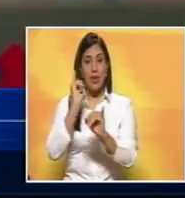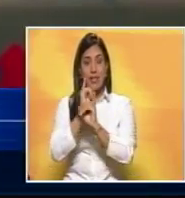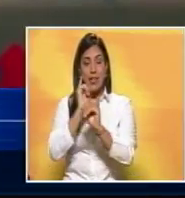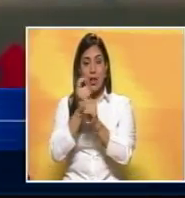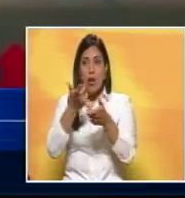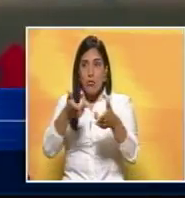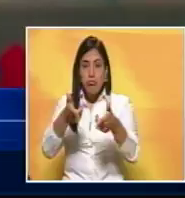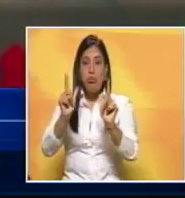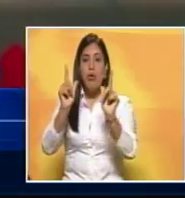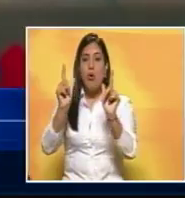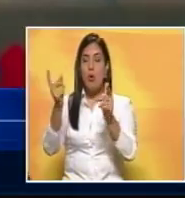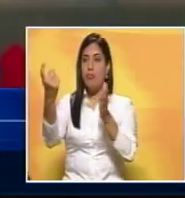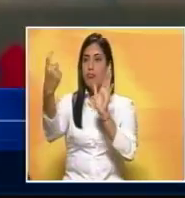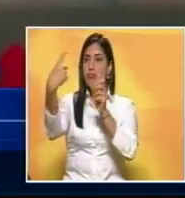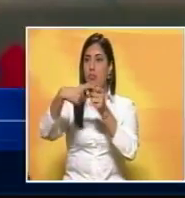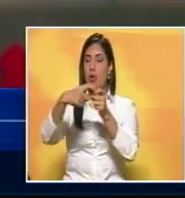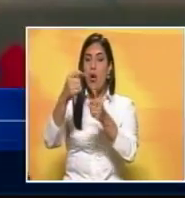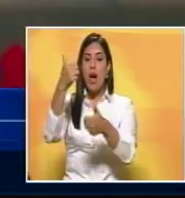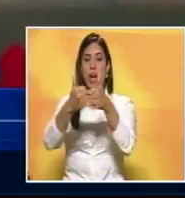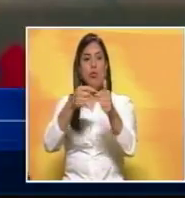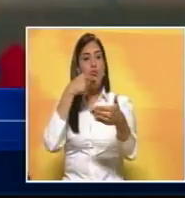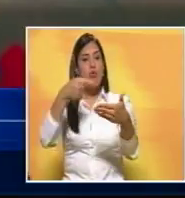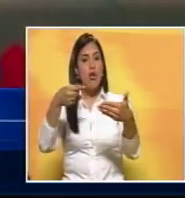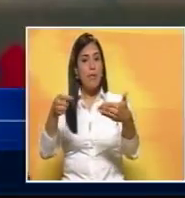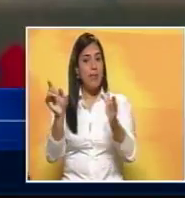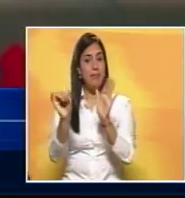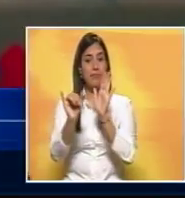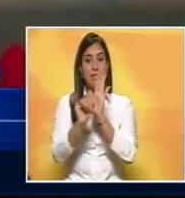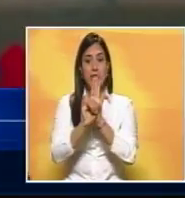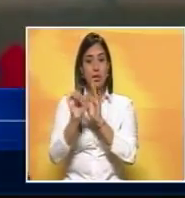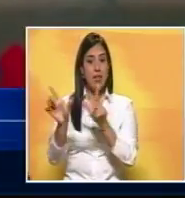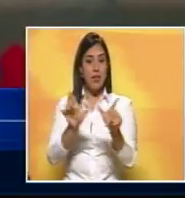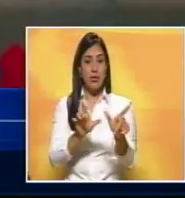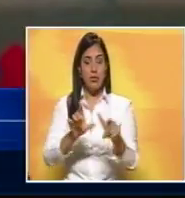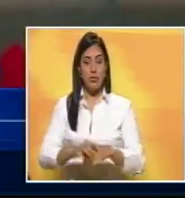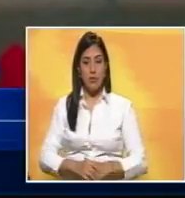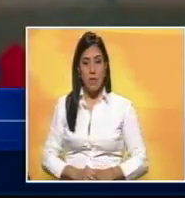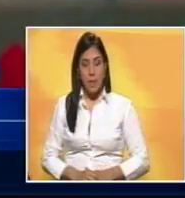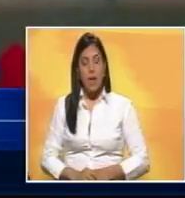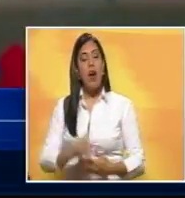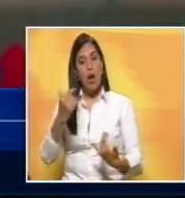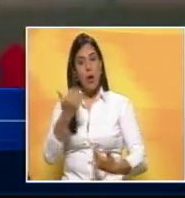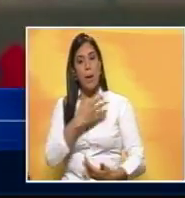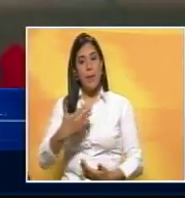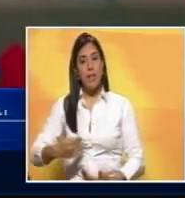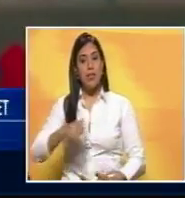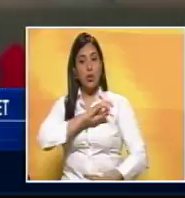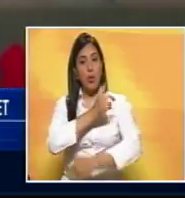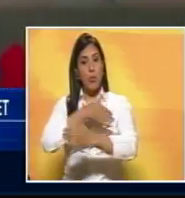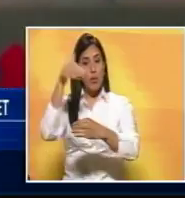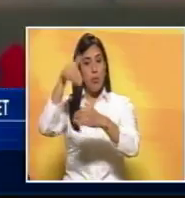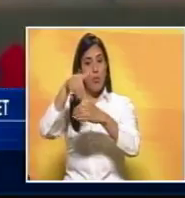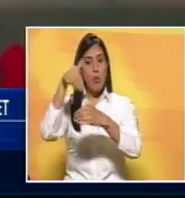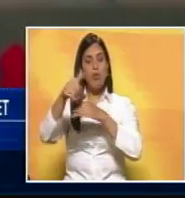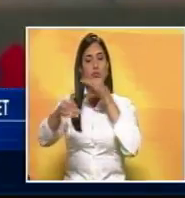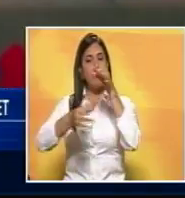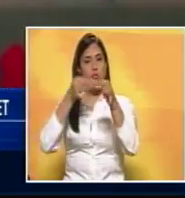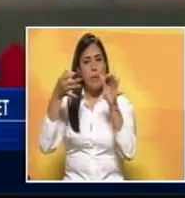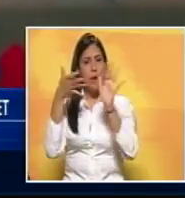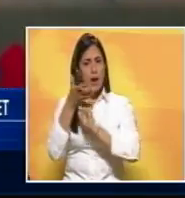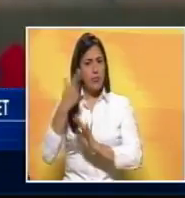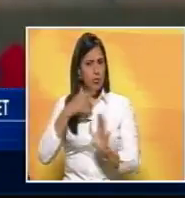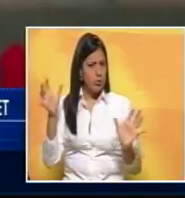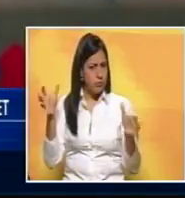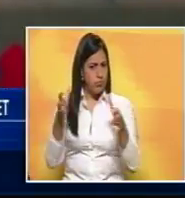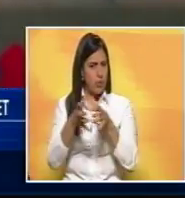Internet sus candidatos y candidatas inscritas. La presidenta del Poder Electoral informó que se